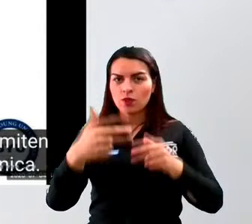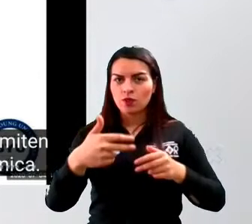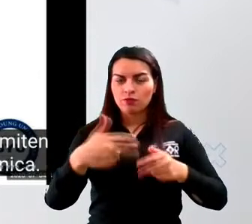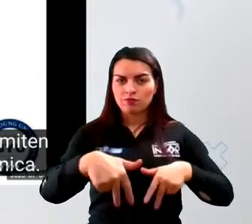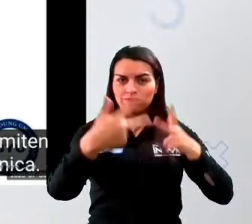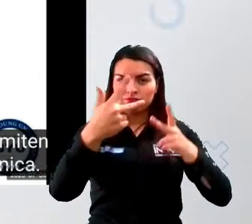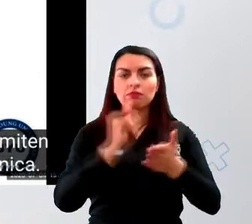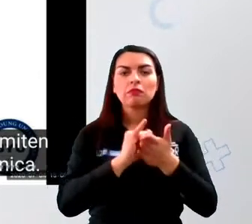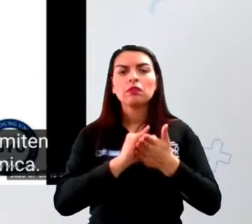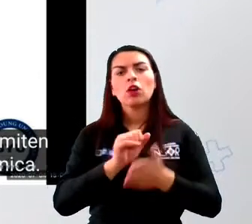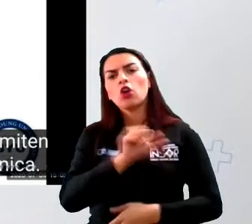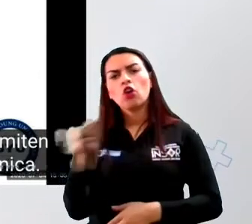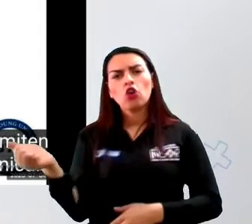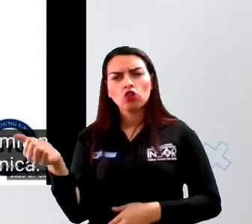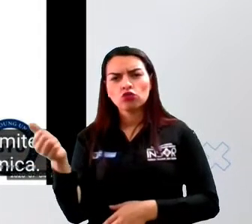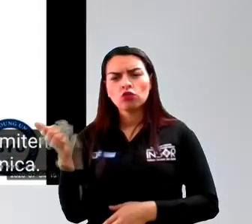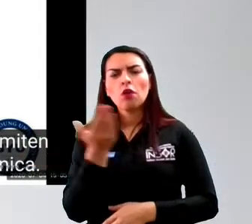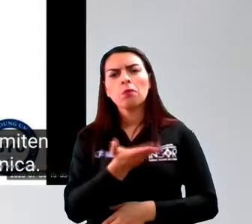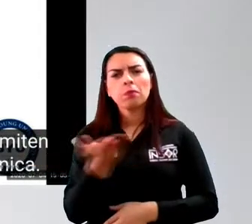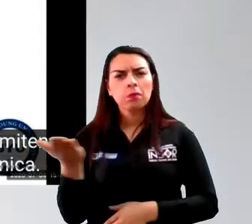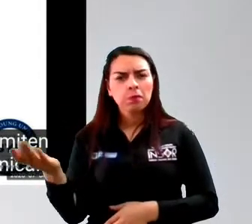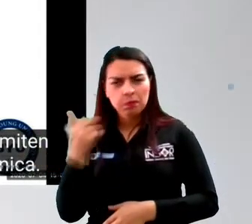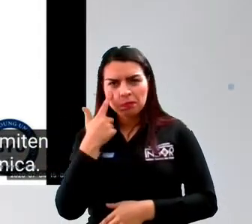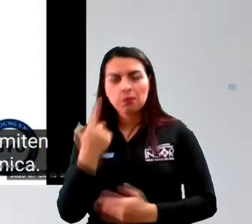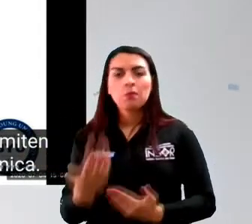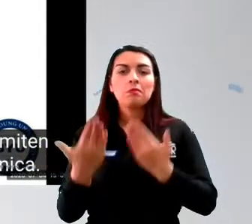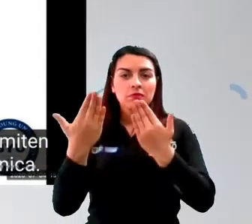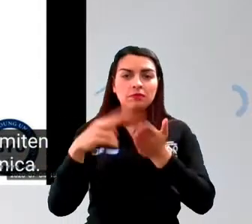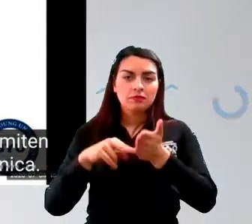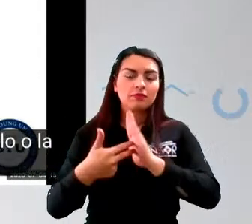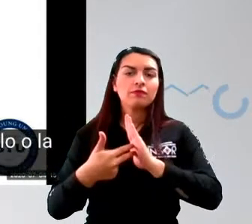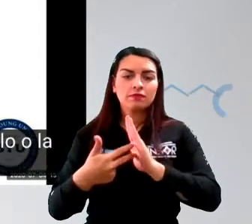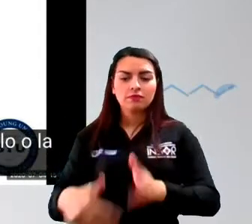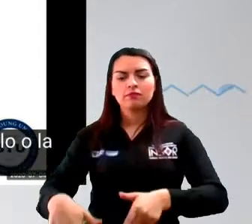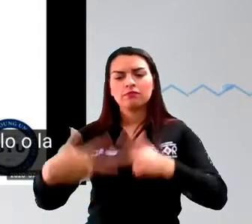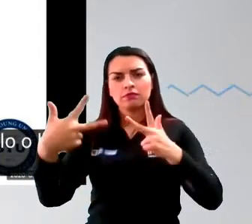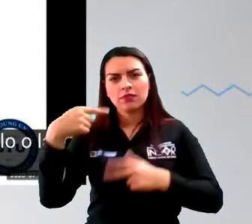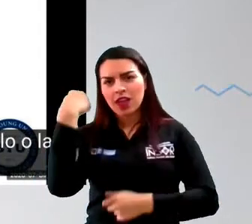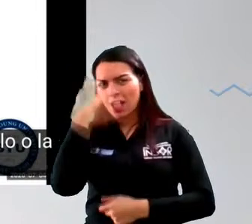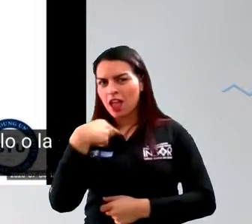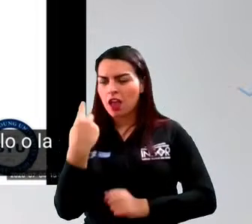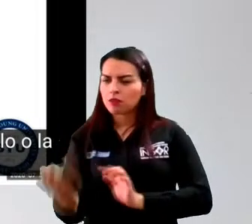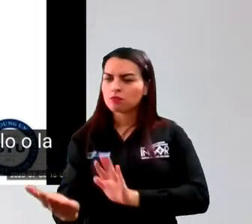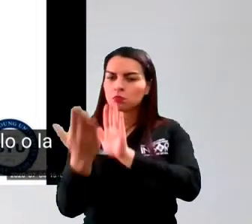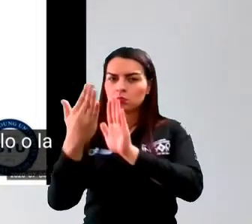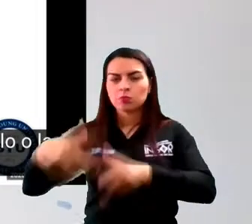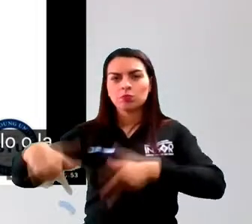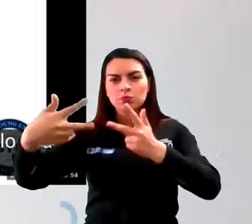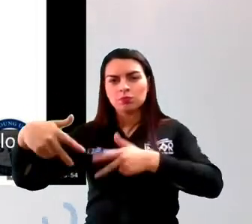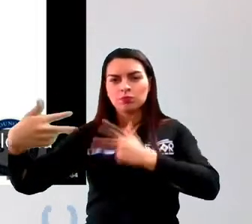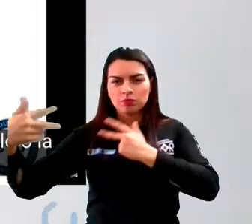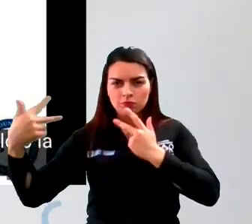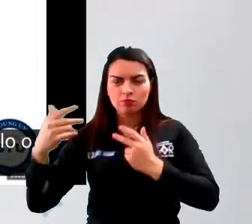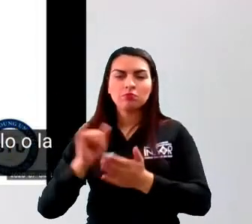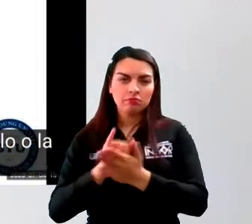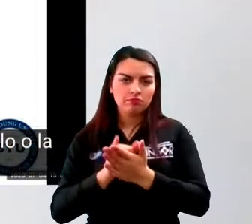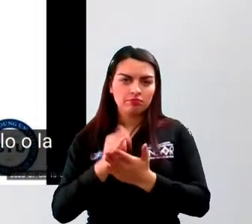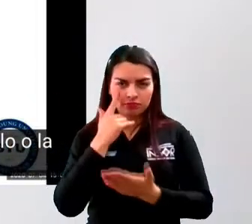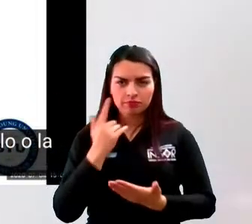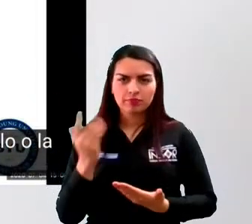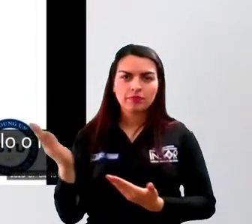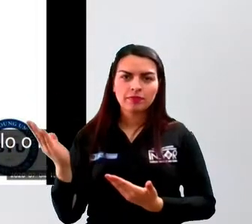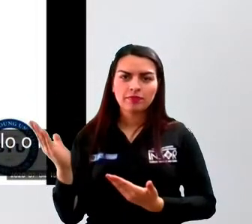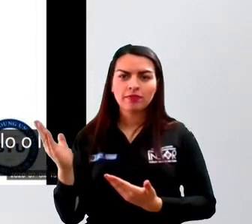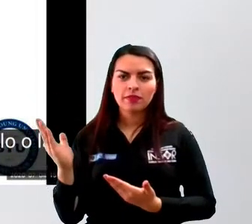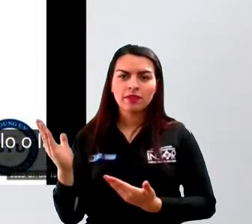muchas herramientas que le permiten tener una rica interacción cara a cara que está ocurriendo de forma asincrónica. Algunos